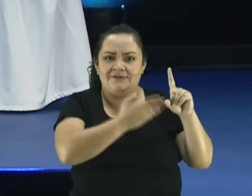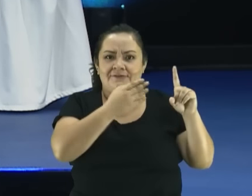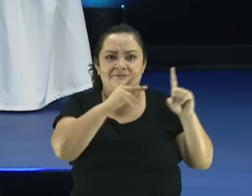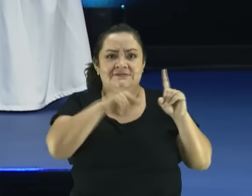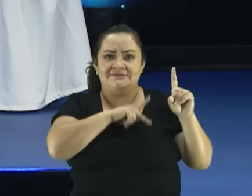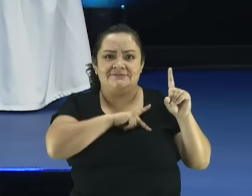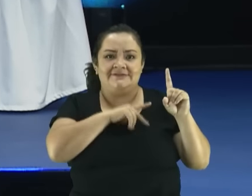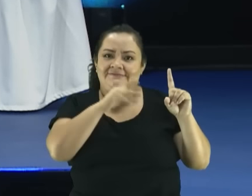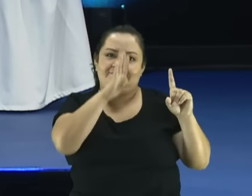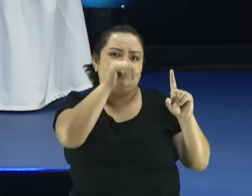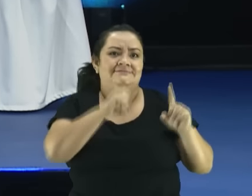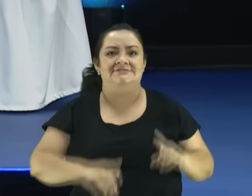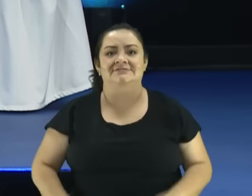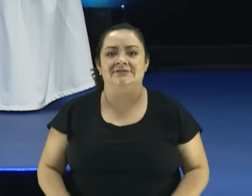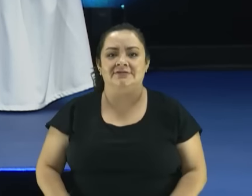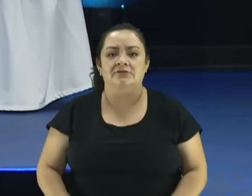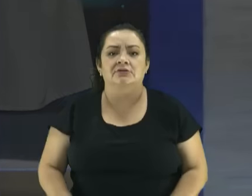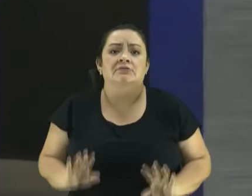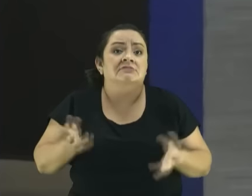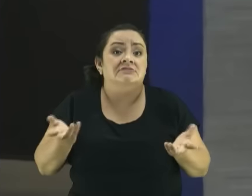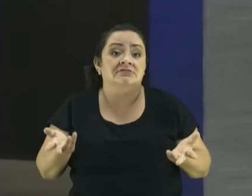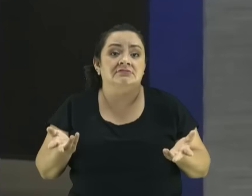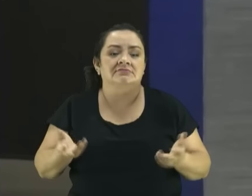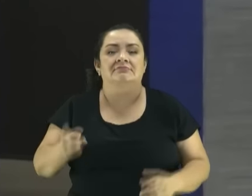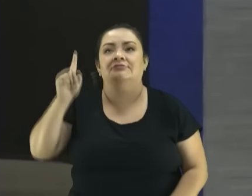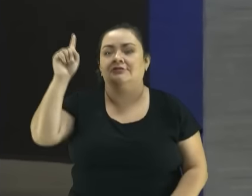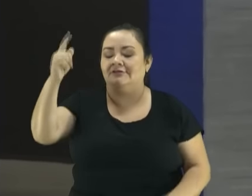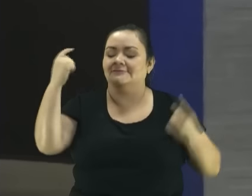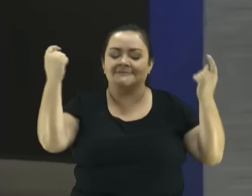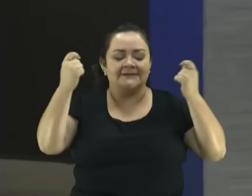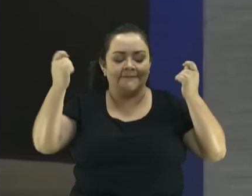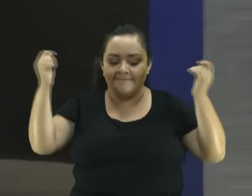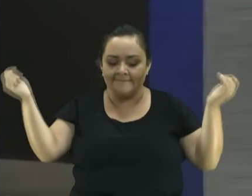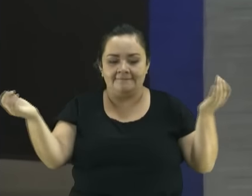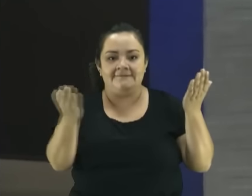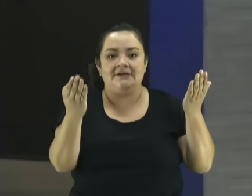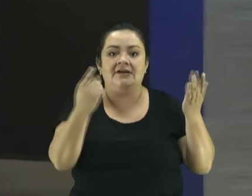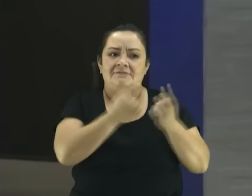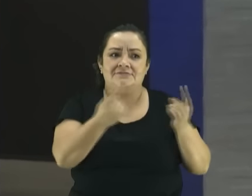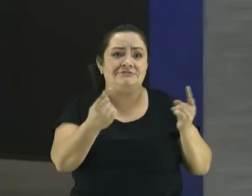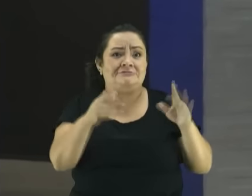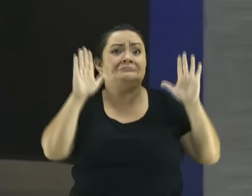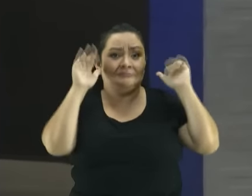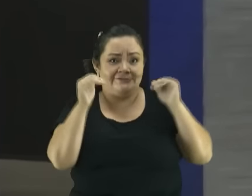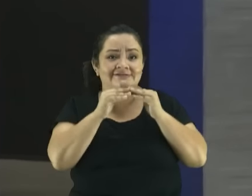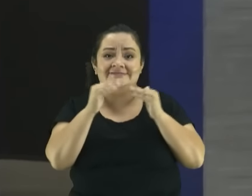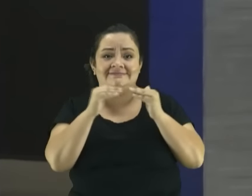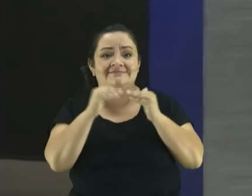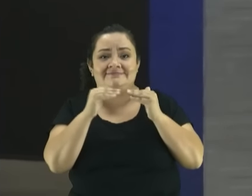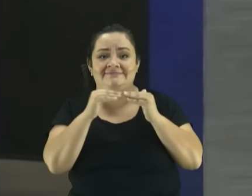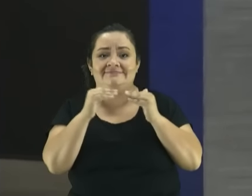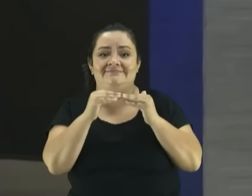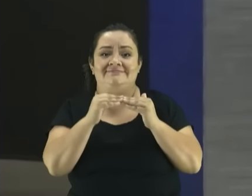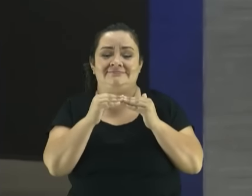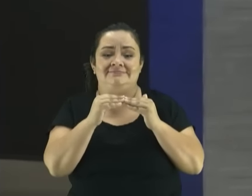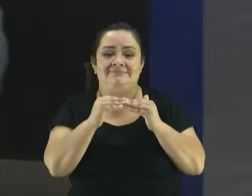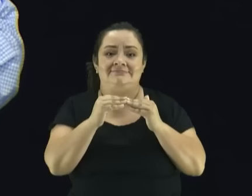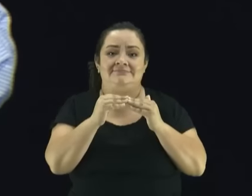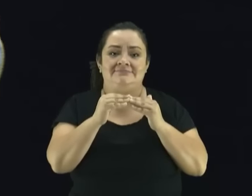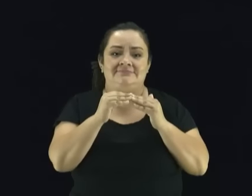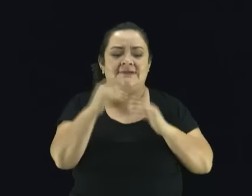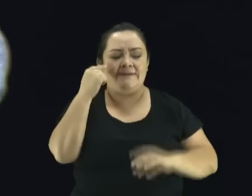Iglesias y por qué lo son porque Dios se glorifica hasta en los burros por eso son encuentro un